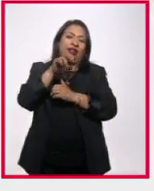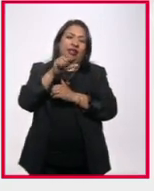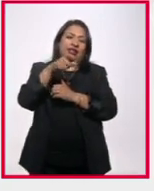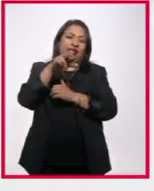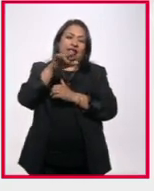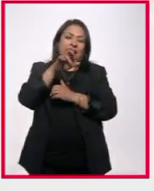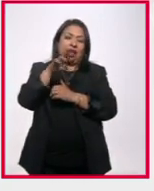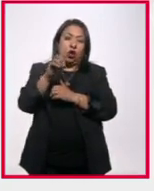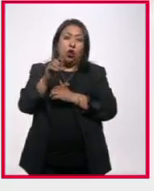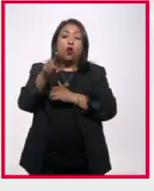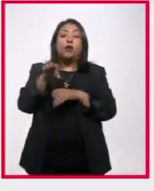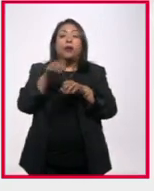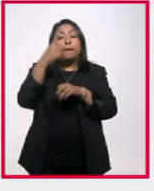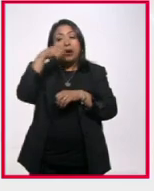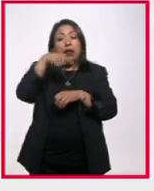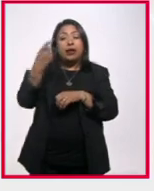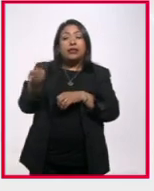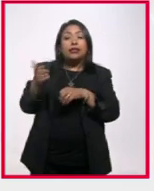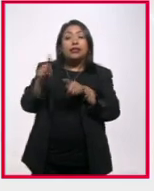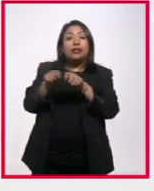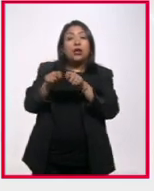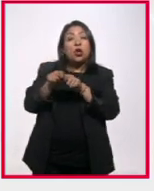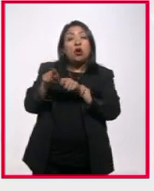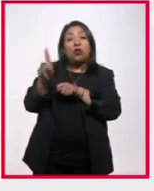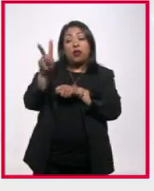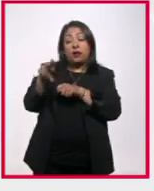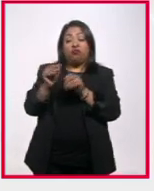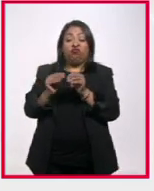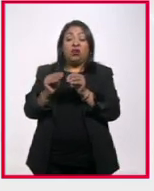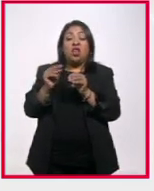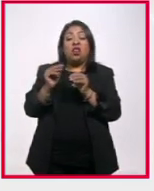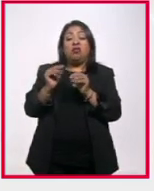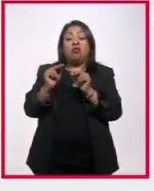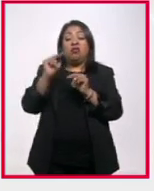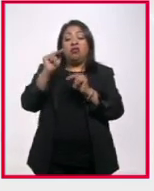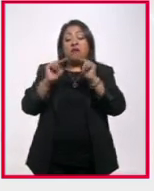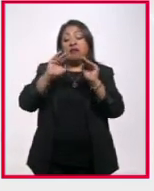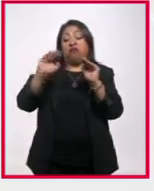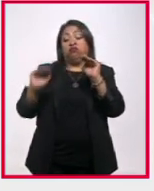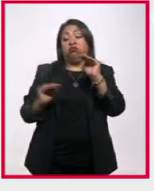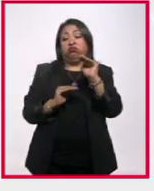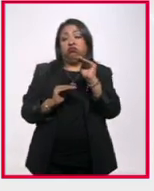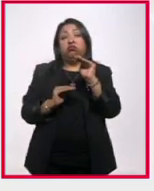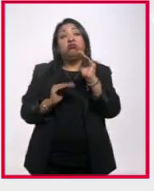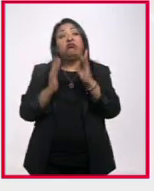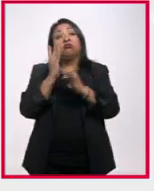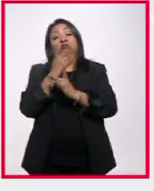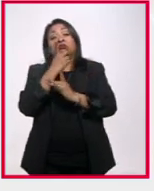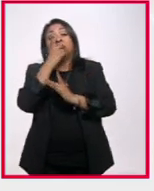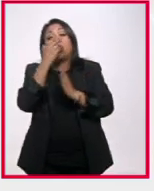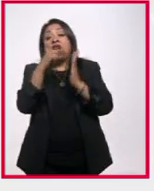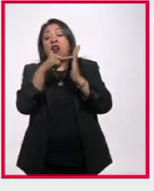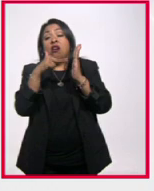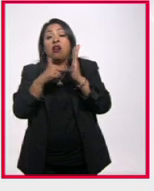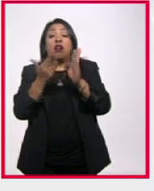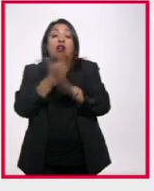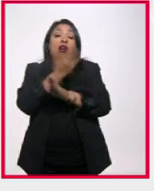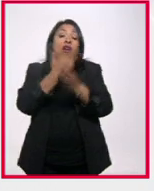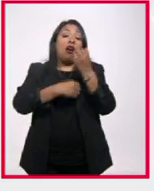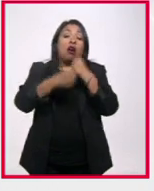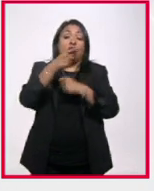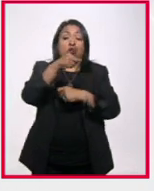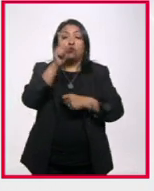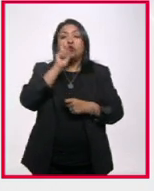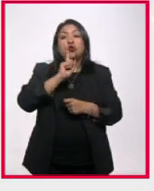quien trabajaba para su tío y a quien consideraban de una clase inferior a la suya, de acuerdo a los cánones de la época. Fue una mujer que